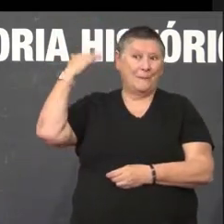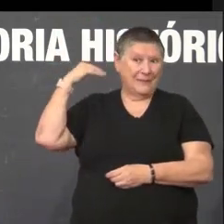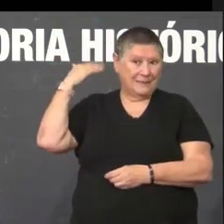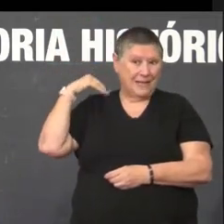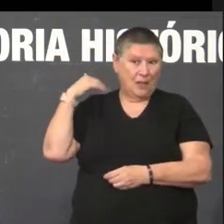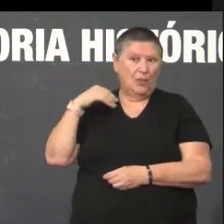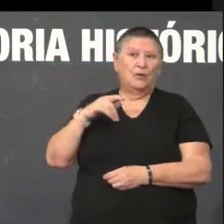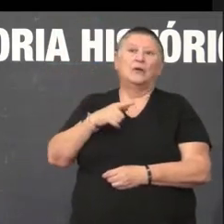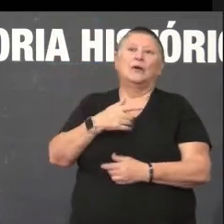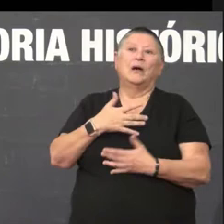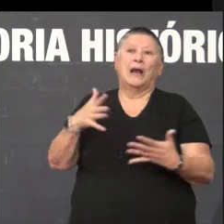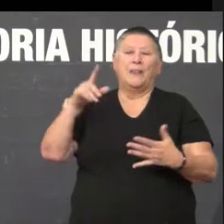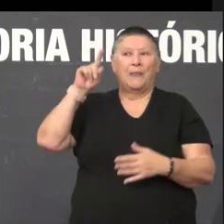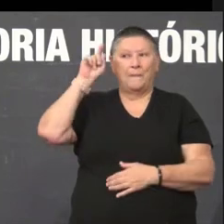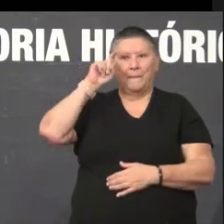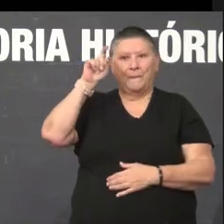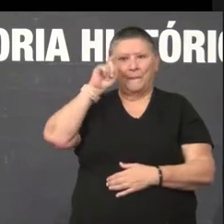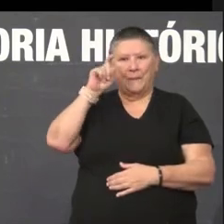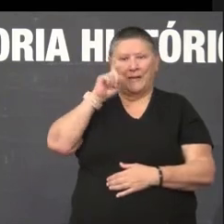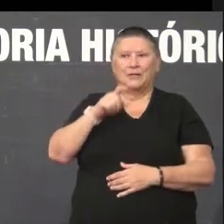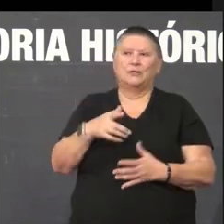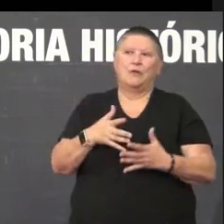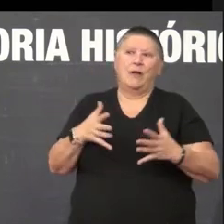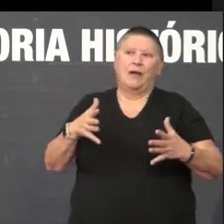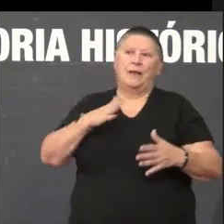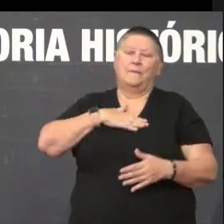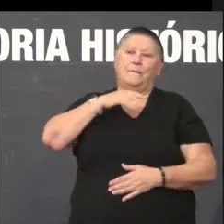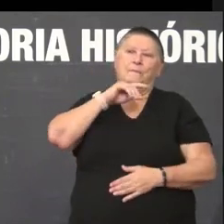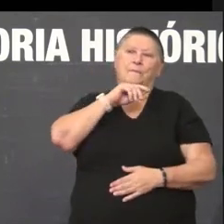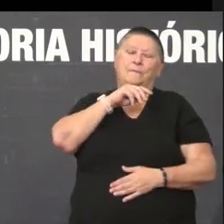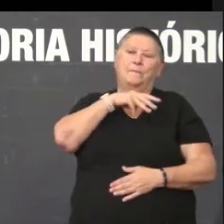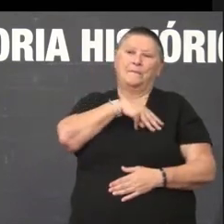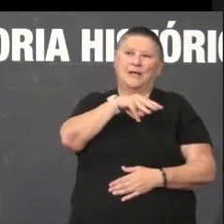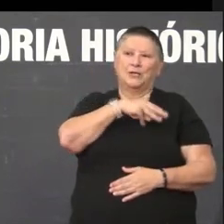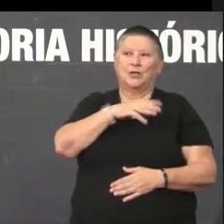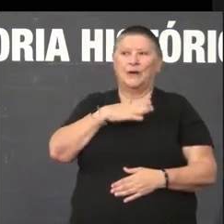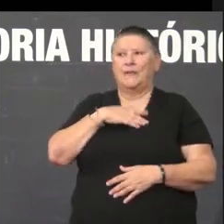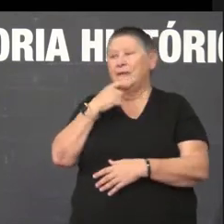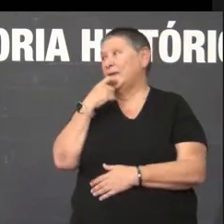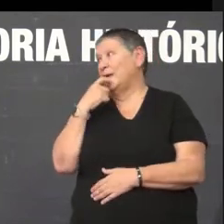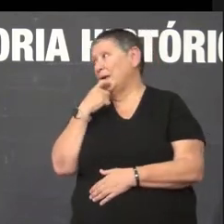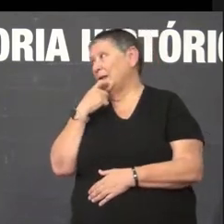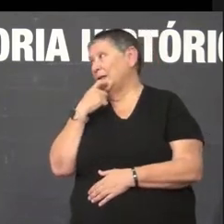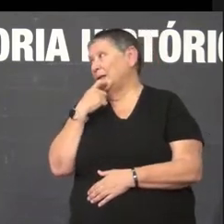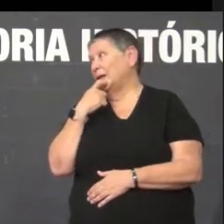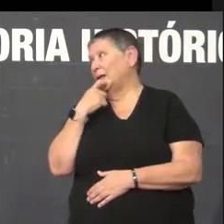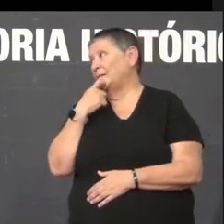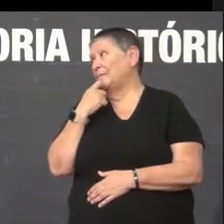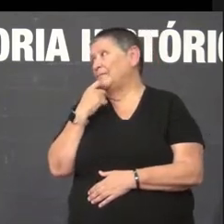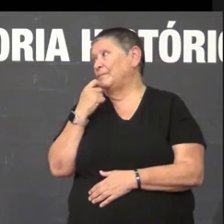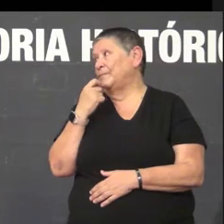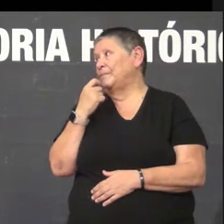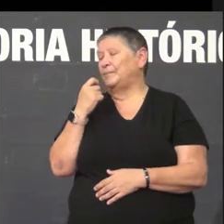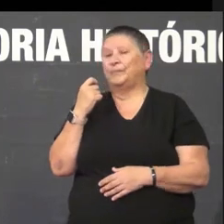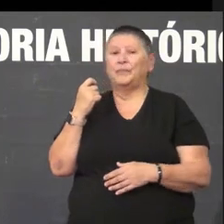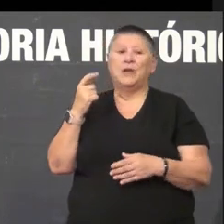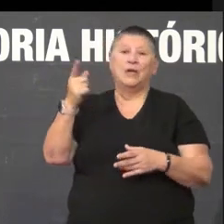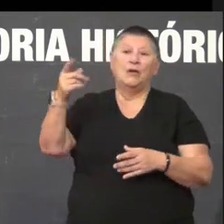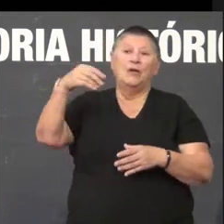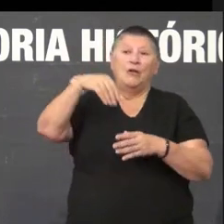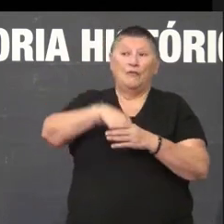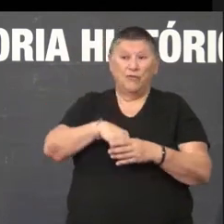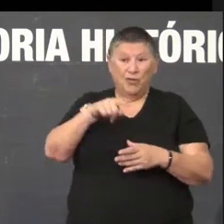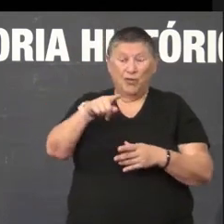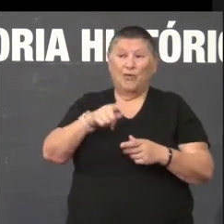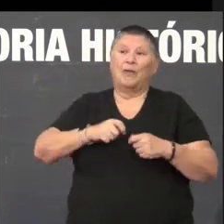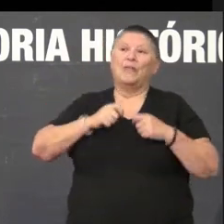foron grandes mestres da Franmasonería de Inglaterra, que no fondo a que dá a legitimidade